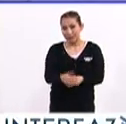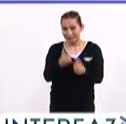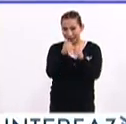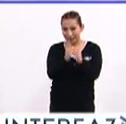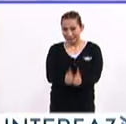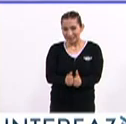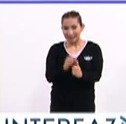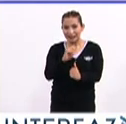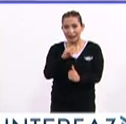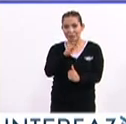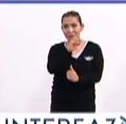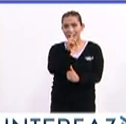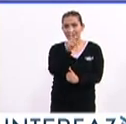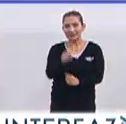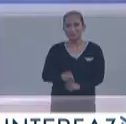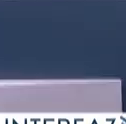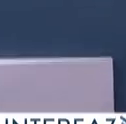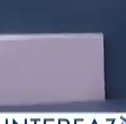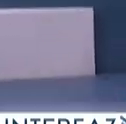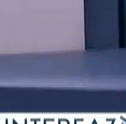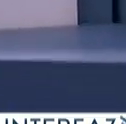se vayan, esto es Interfaz.